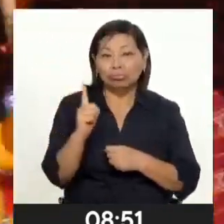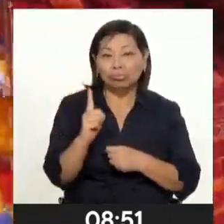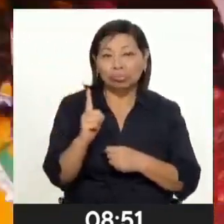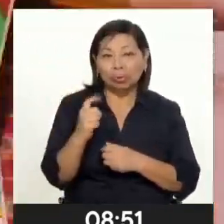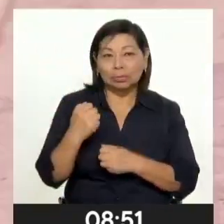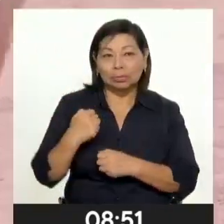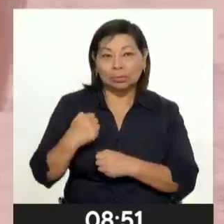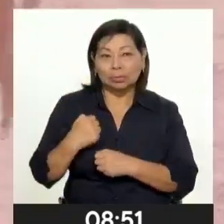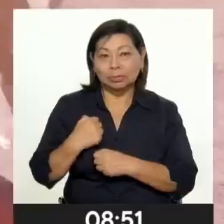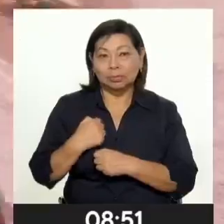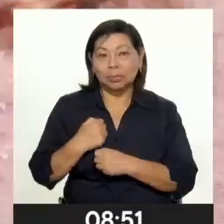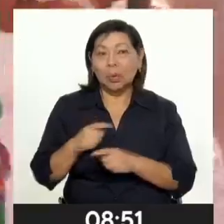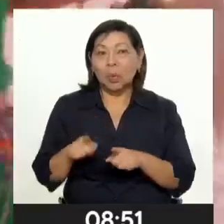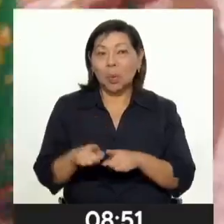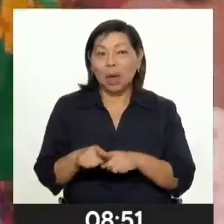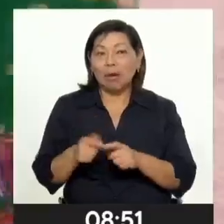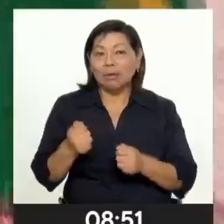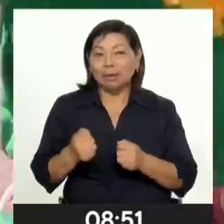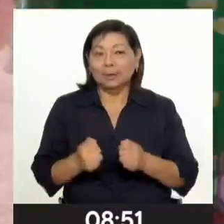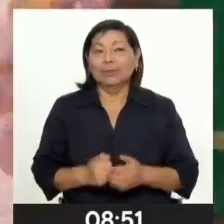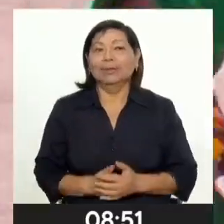soldados rasos marchan gallardamente.